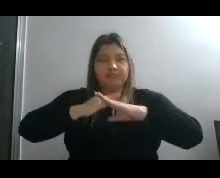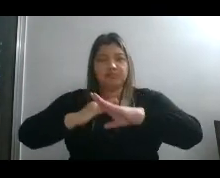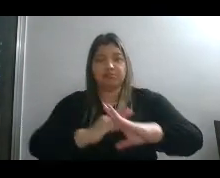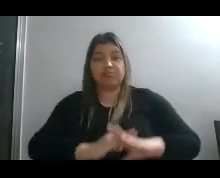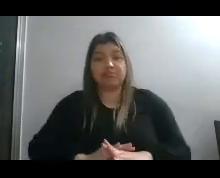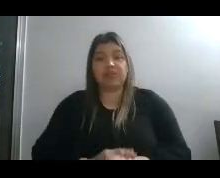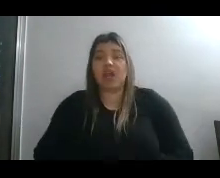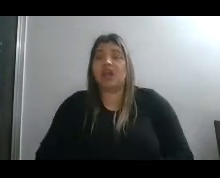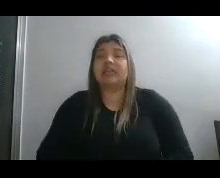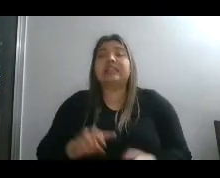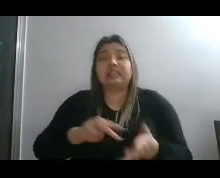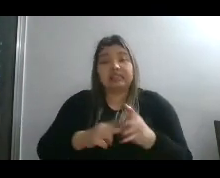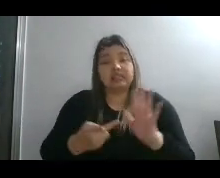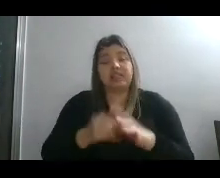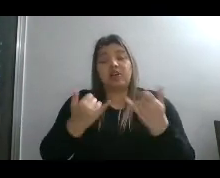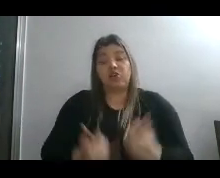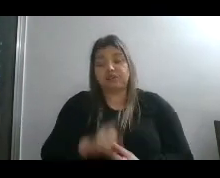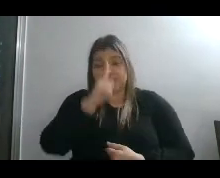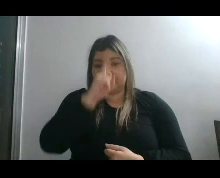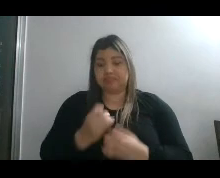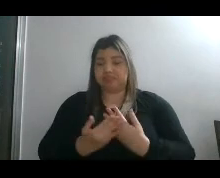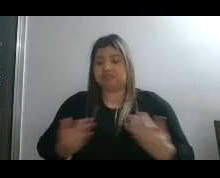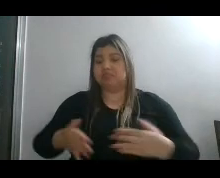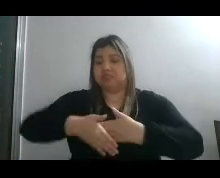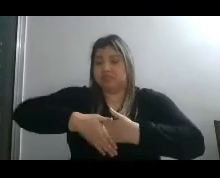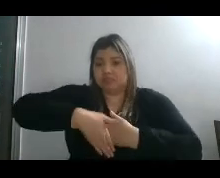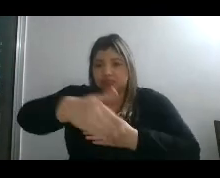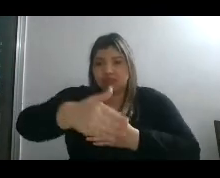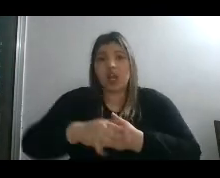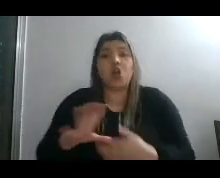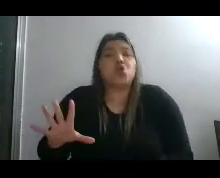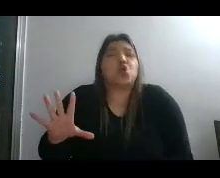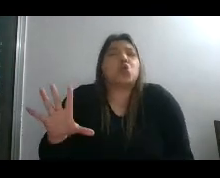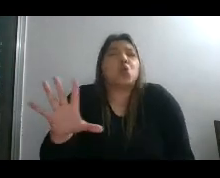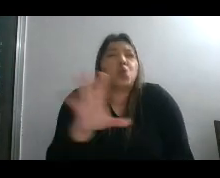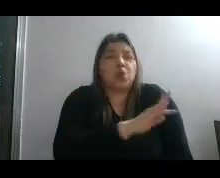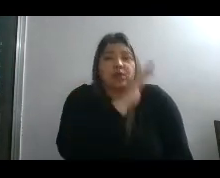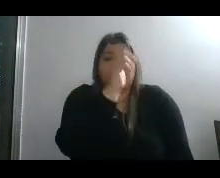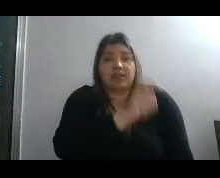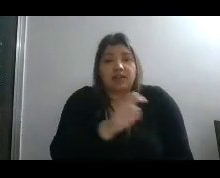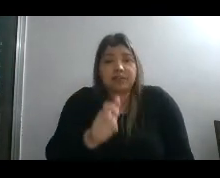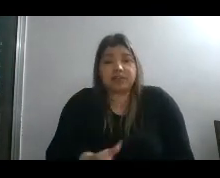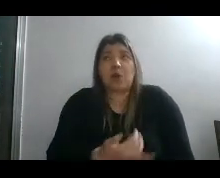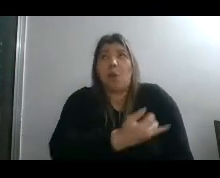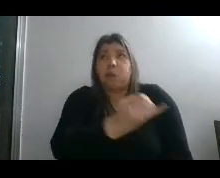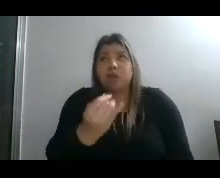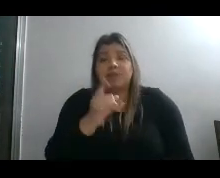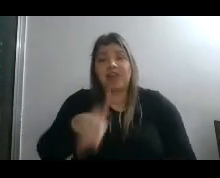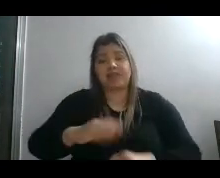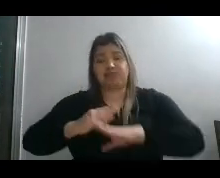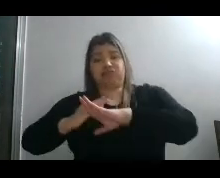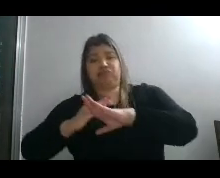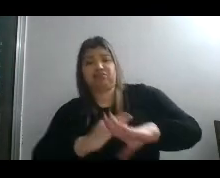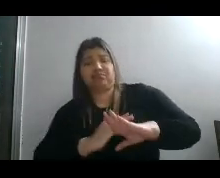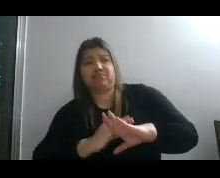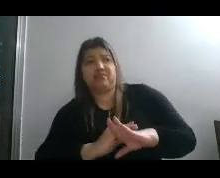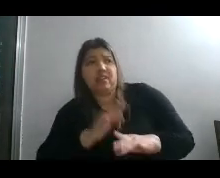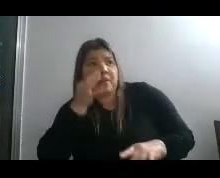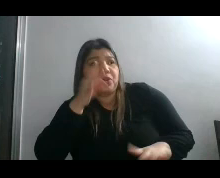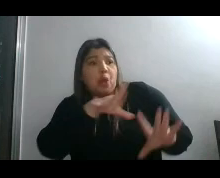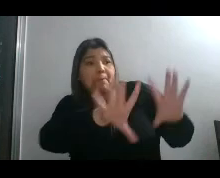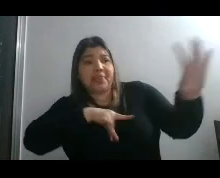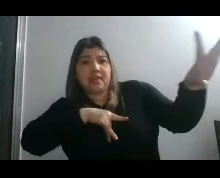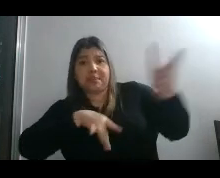muestra puede ser potencialmente infectante, no solamente de COVID-19, sino de otras